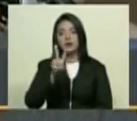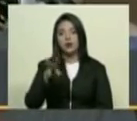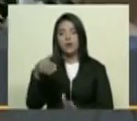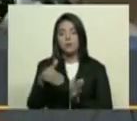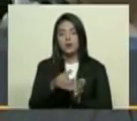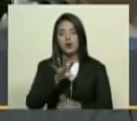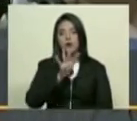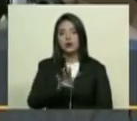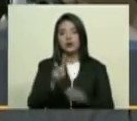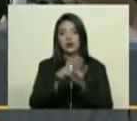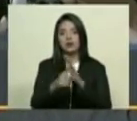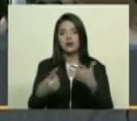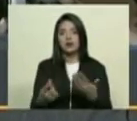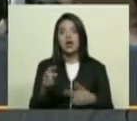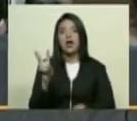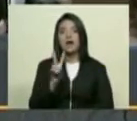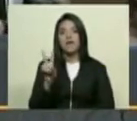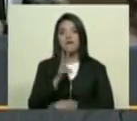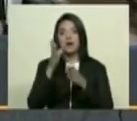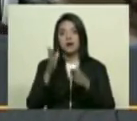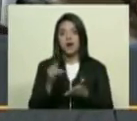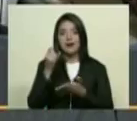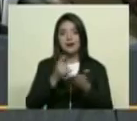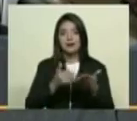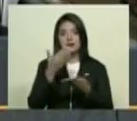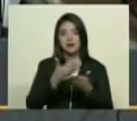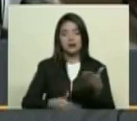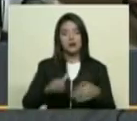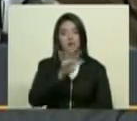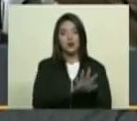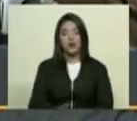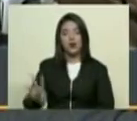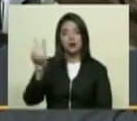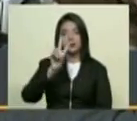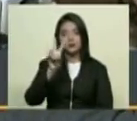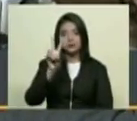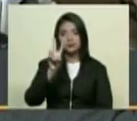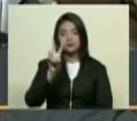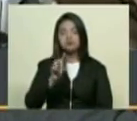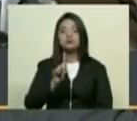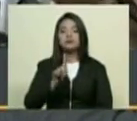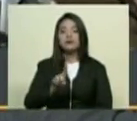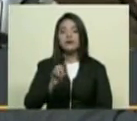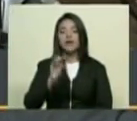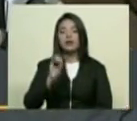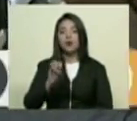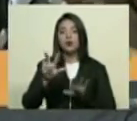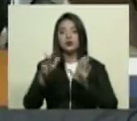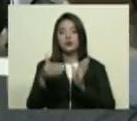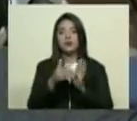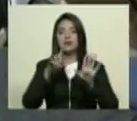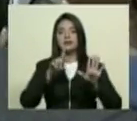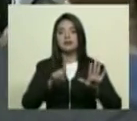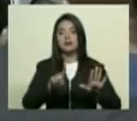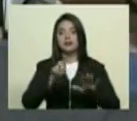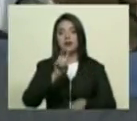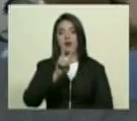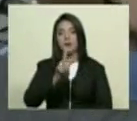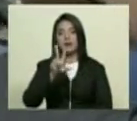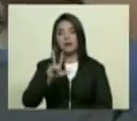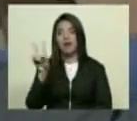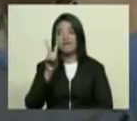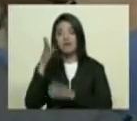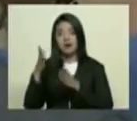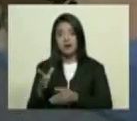416 son venezolanos inscritos en el territorio nacional 108 mil 623 son venezolanos